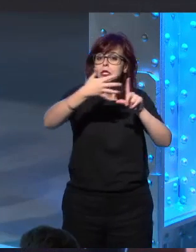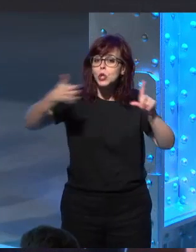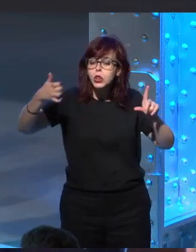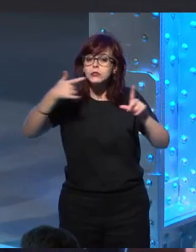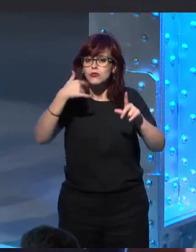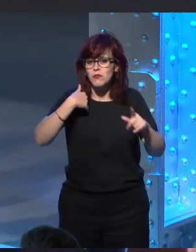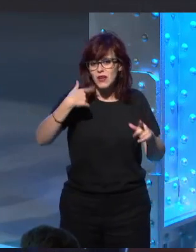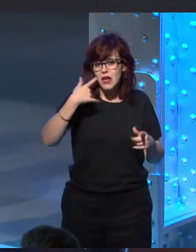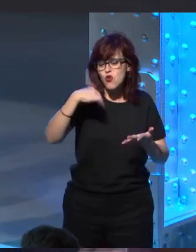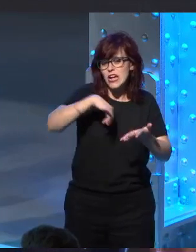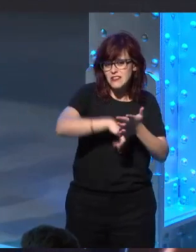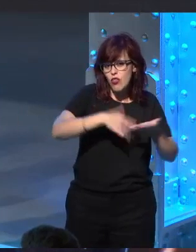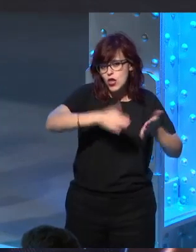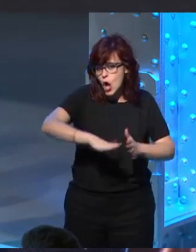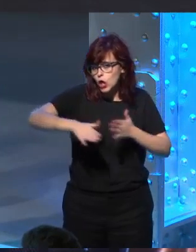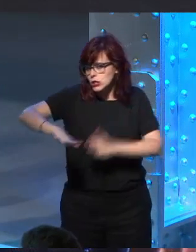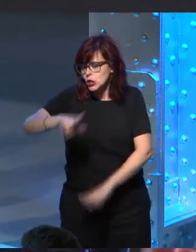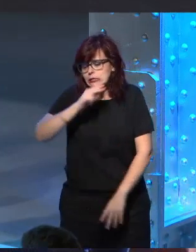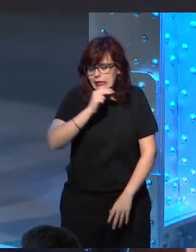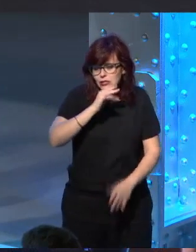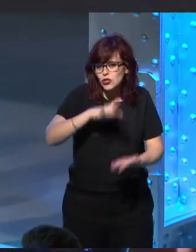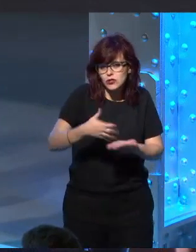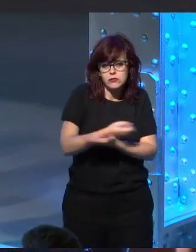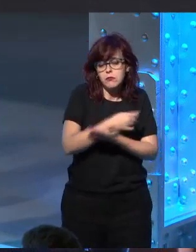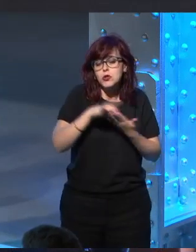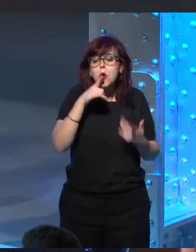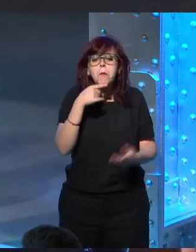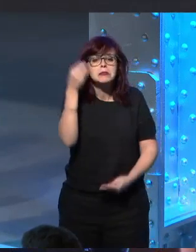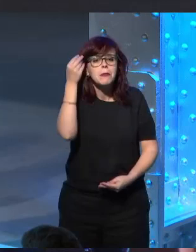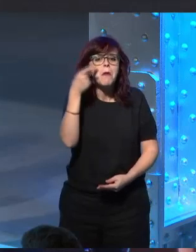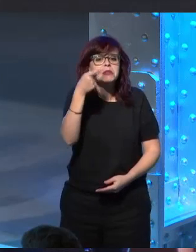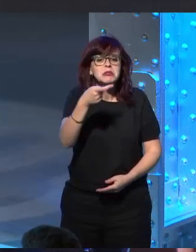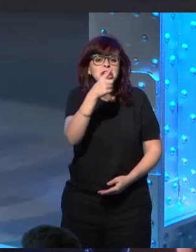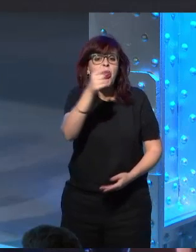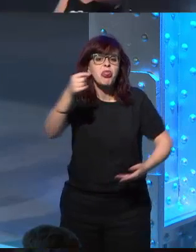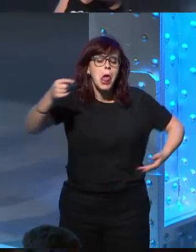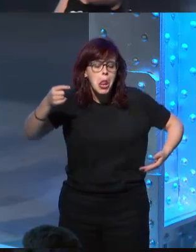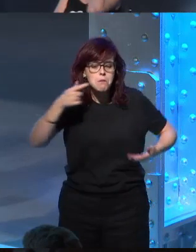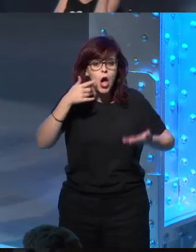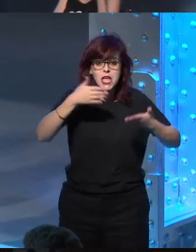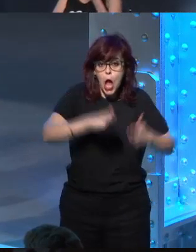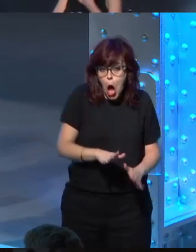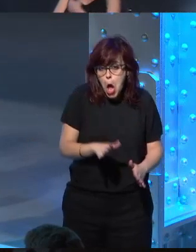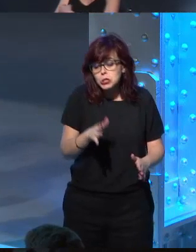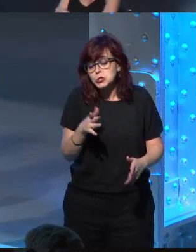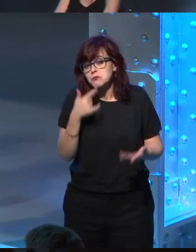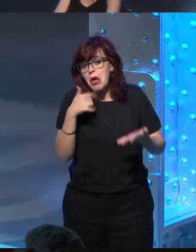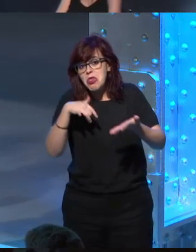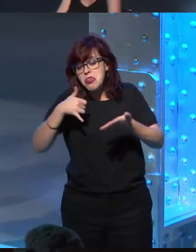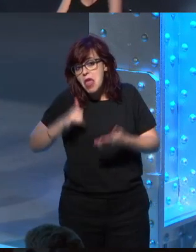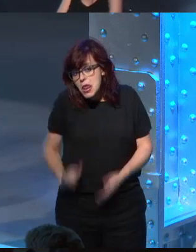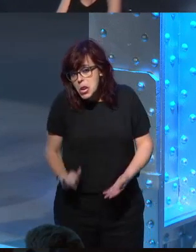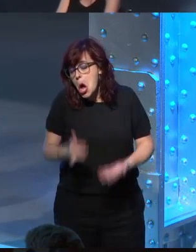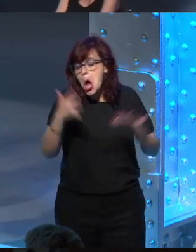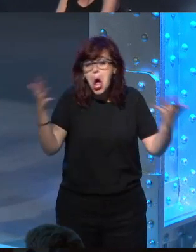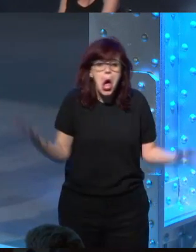estoy casado, ya sabes que tengo muchos hijos y muchos nietos. Yo pensaba que habría 100 visitas. Pues mi mujer, los hijos, los yernos, pues